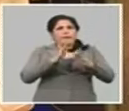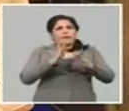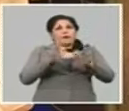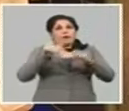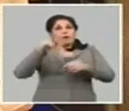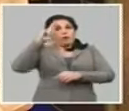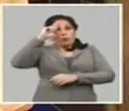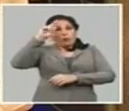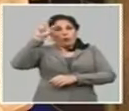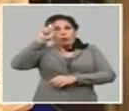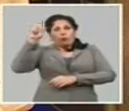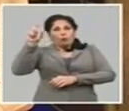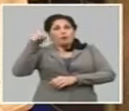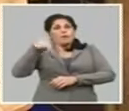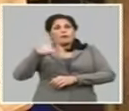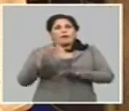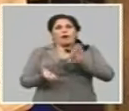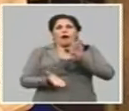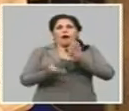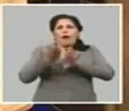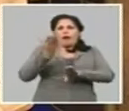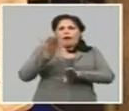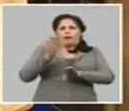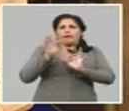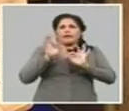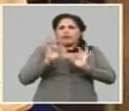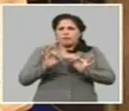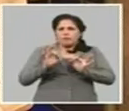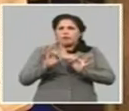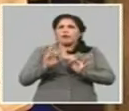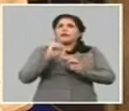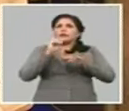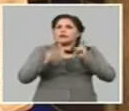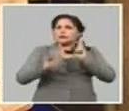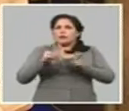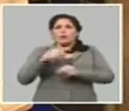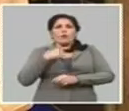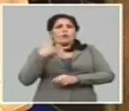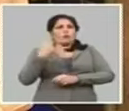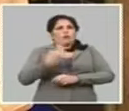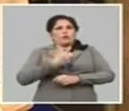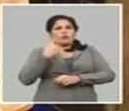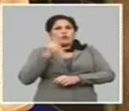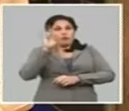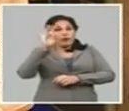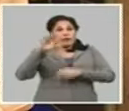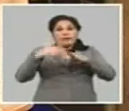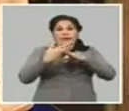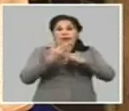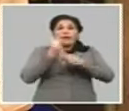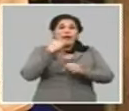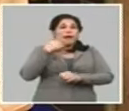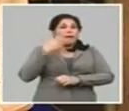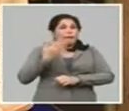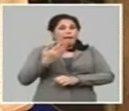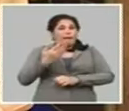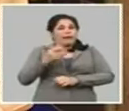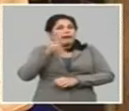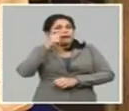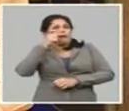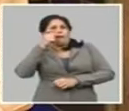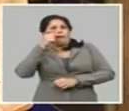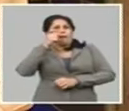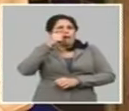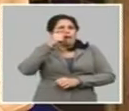institución salió de alta con la indicación de que va durante 15 días más en vigilancia